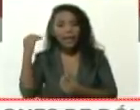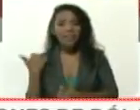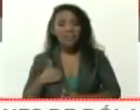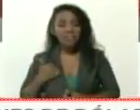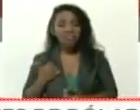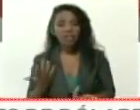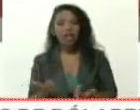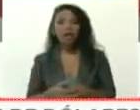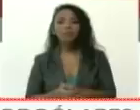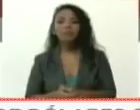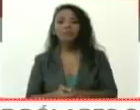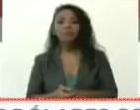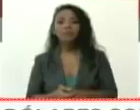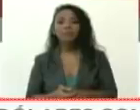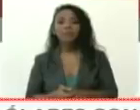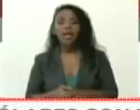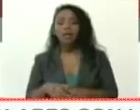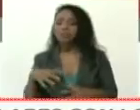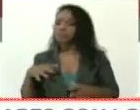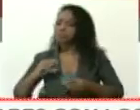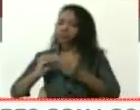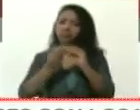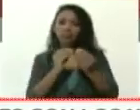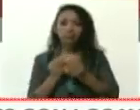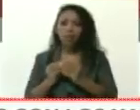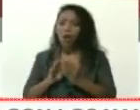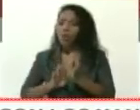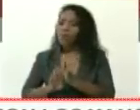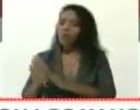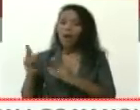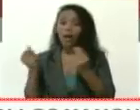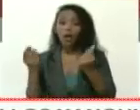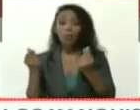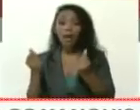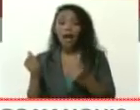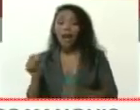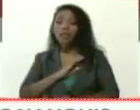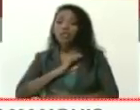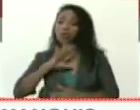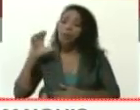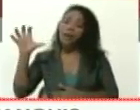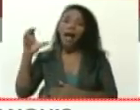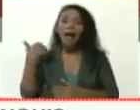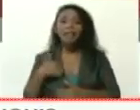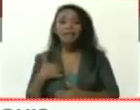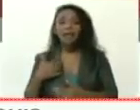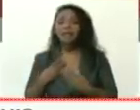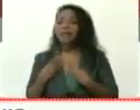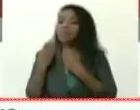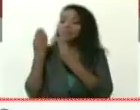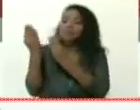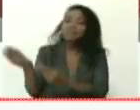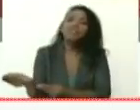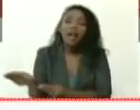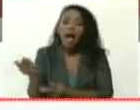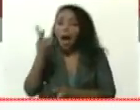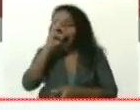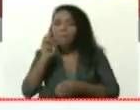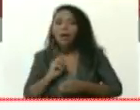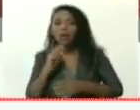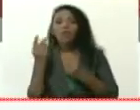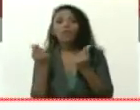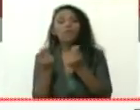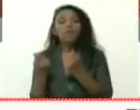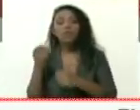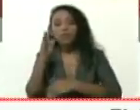político en Argentina, para recuperar la economía, para recuperar la soberanía argentina que se le estaba entregando al Fondo Monetario Internacional